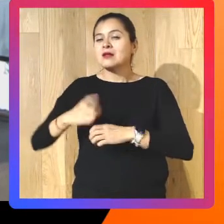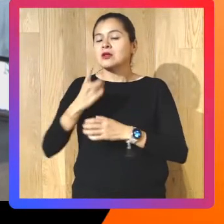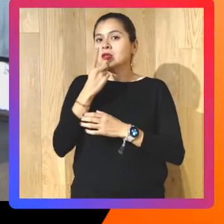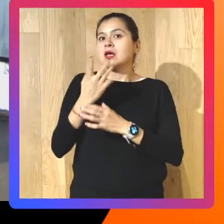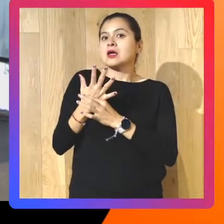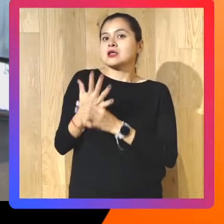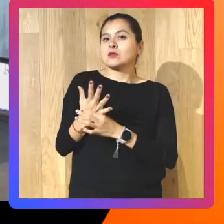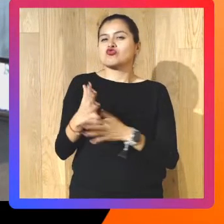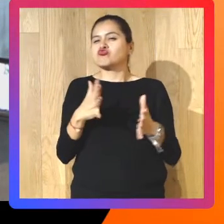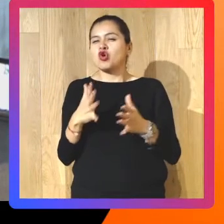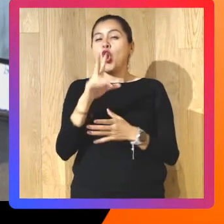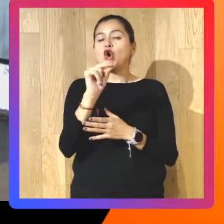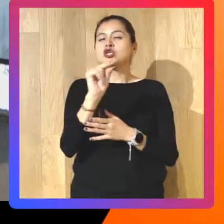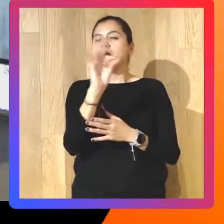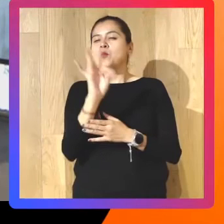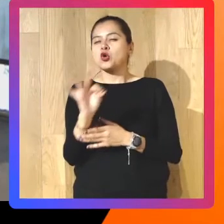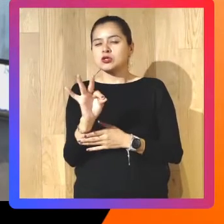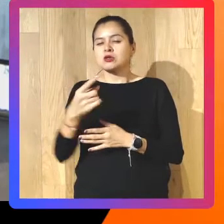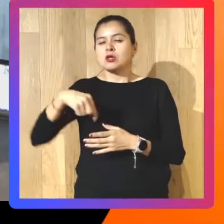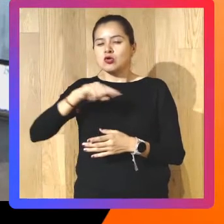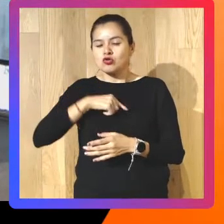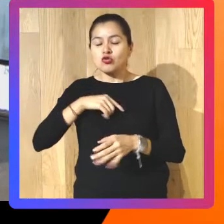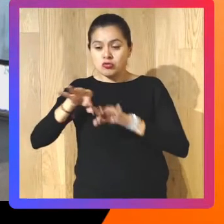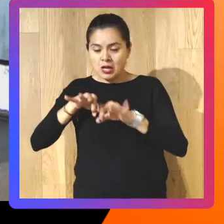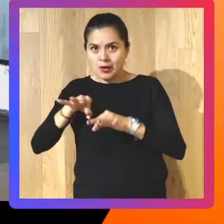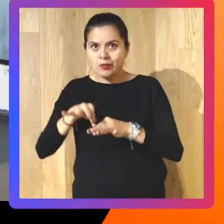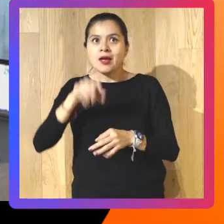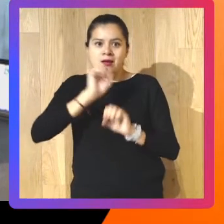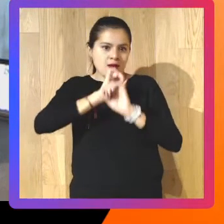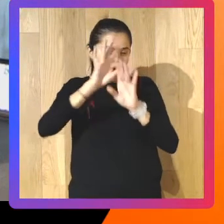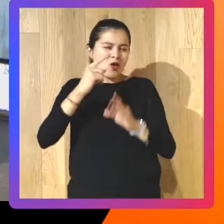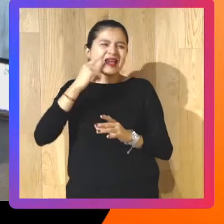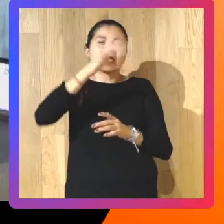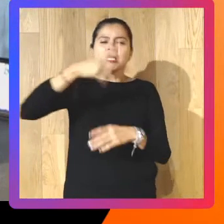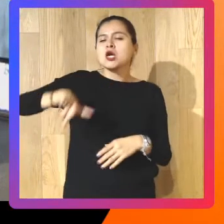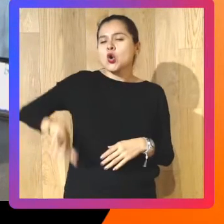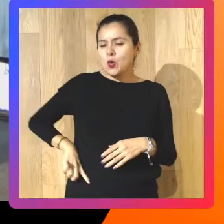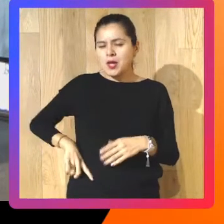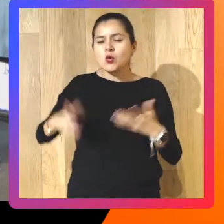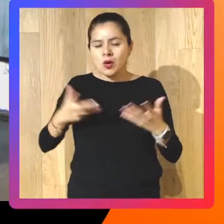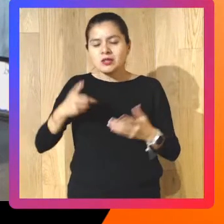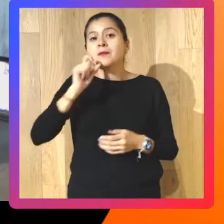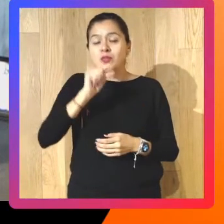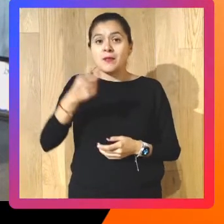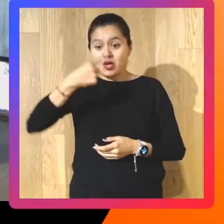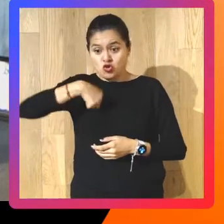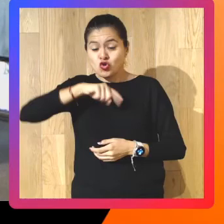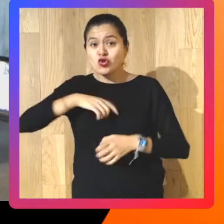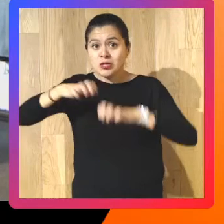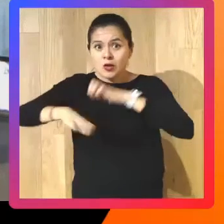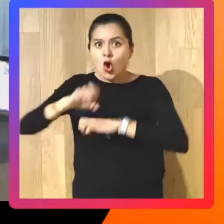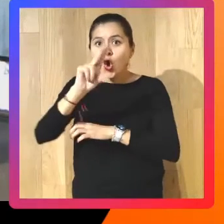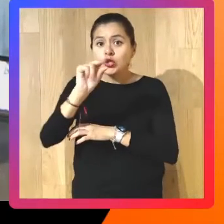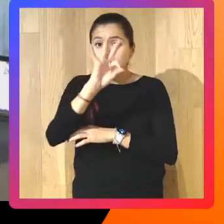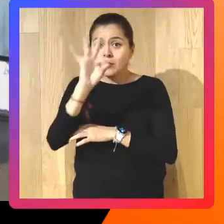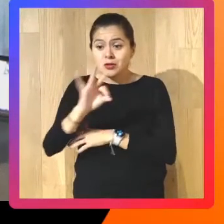los puestos de trabajo de este país. Está en nuestras manos cambiar el país. Claro, el gobierno tiene que hacer su tarea, pero en nuestras manos está ese